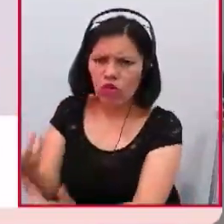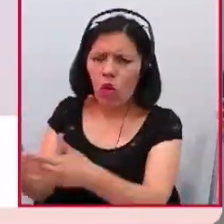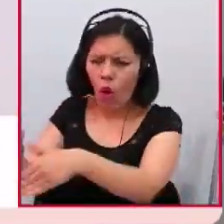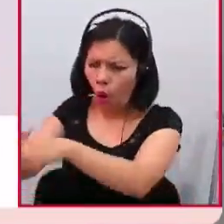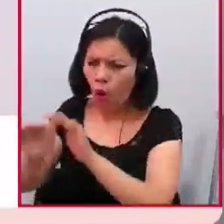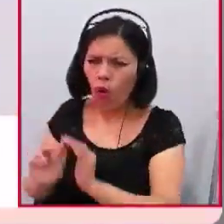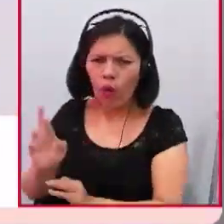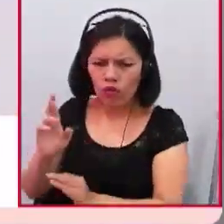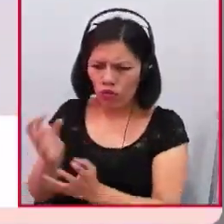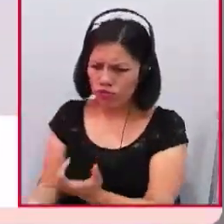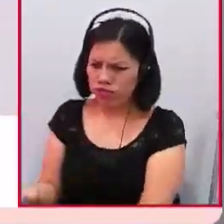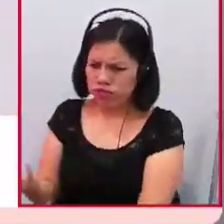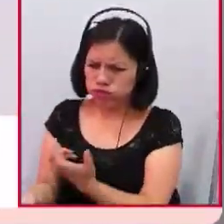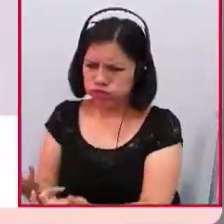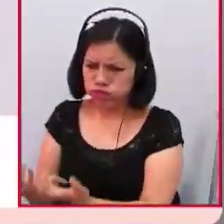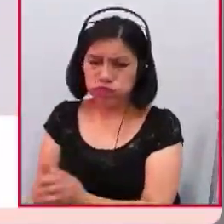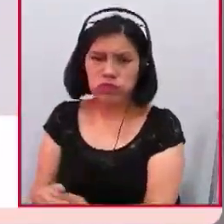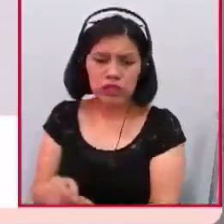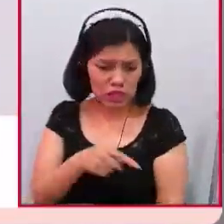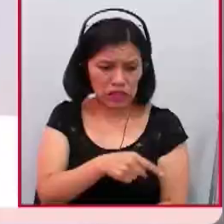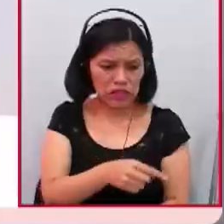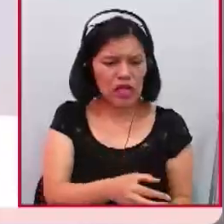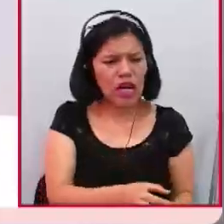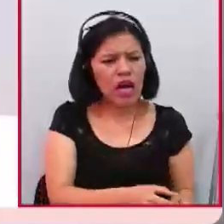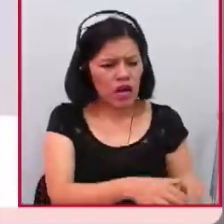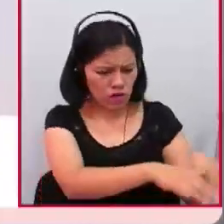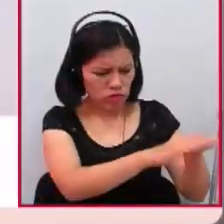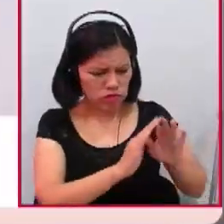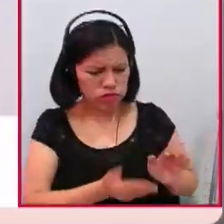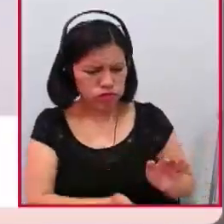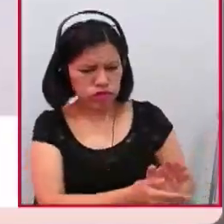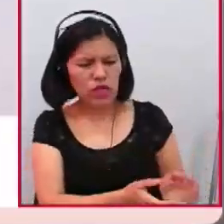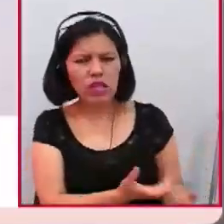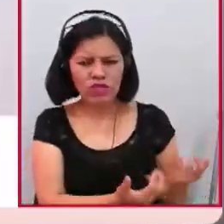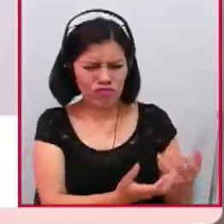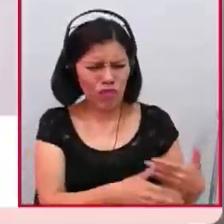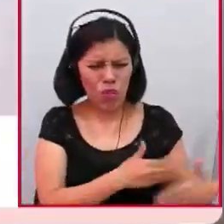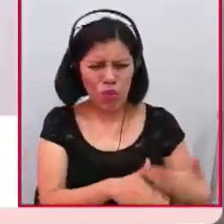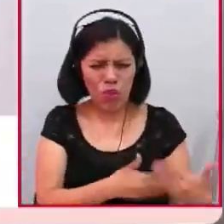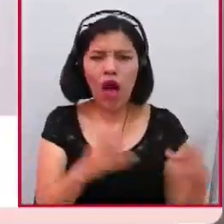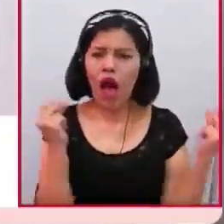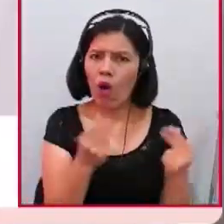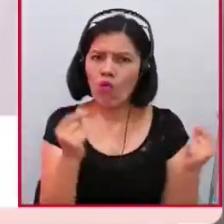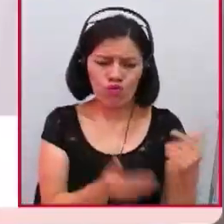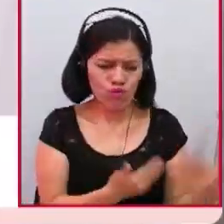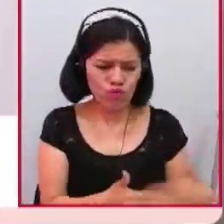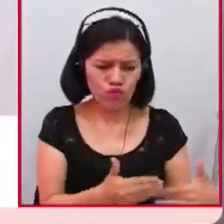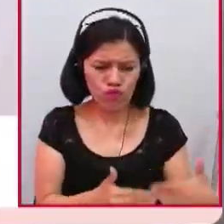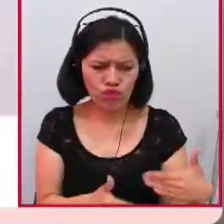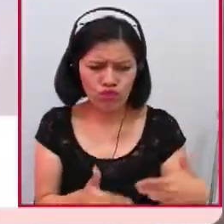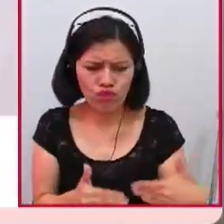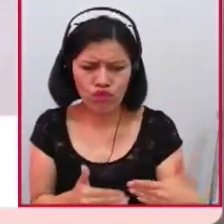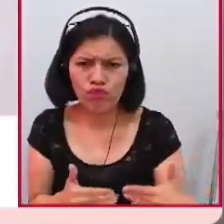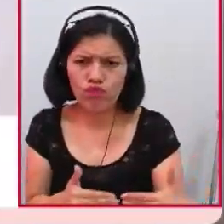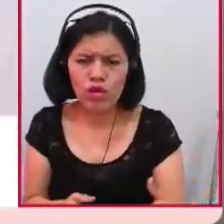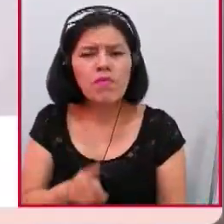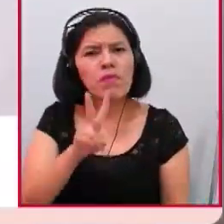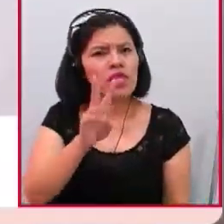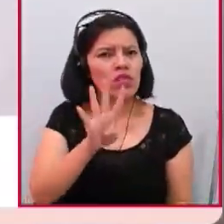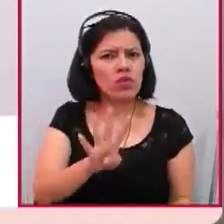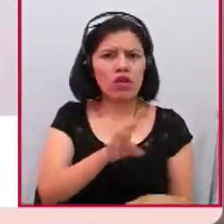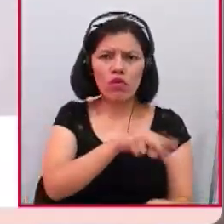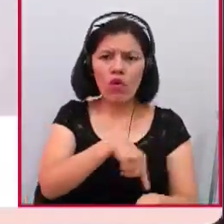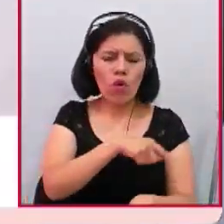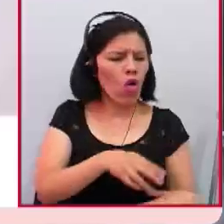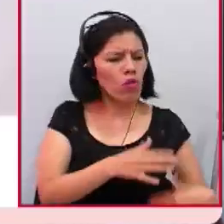ese momento era el convertidor teniente, en el cual definitivamente su procesamiento era muy rápido, es decir, operaba las 24 horas del día, no